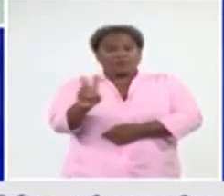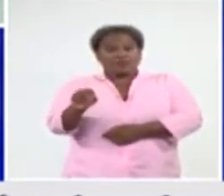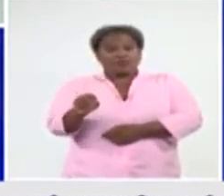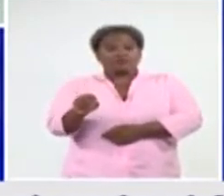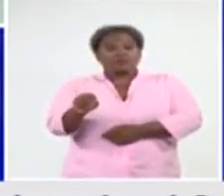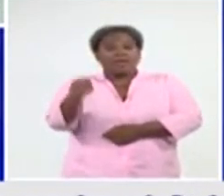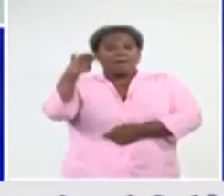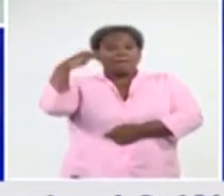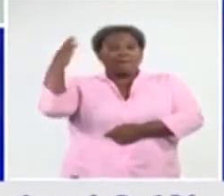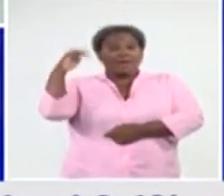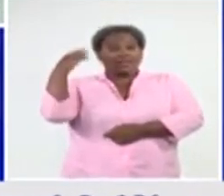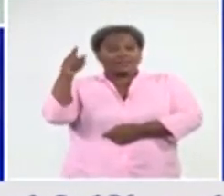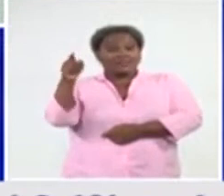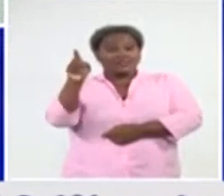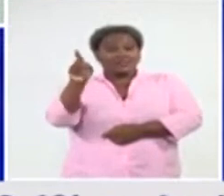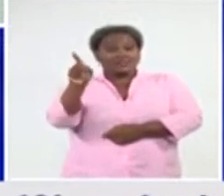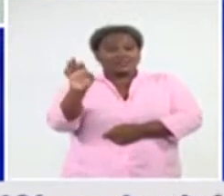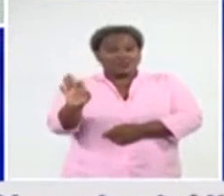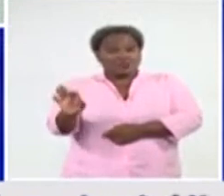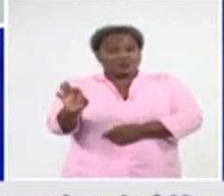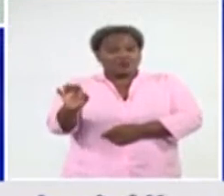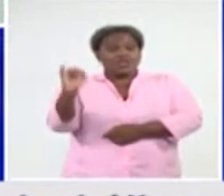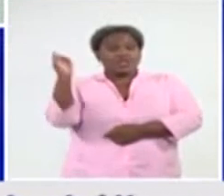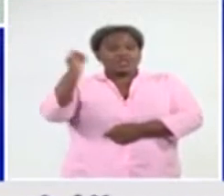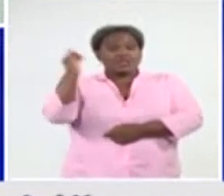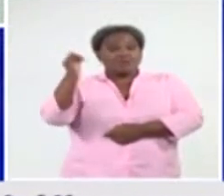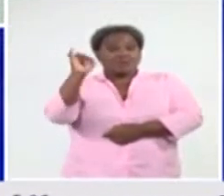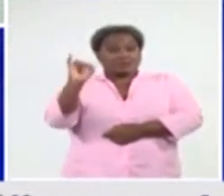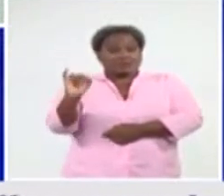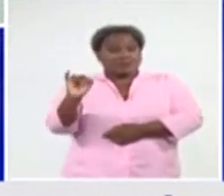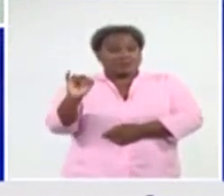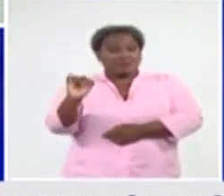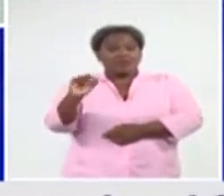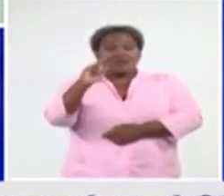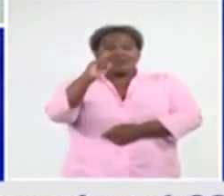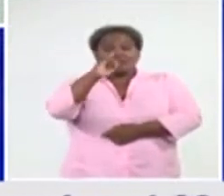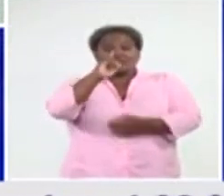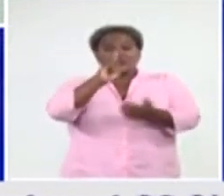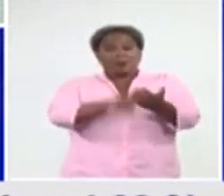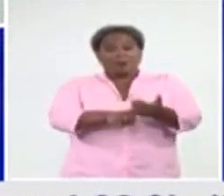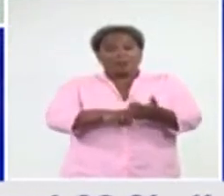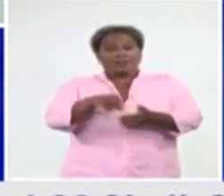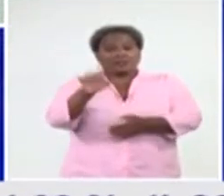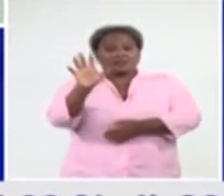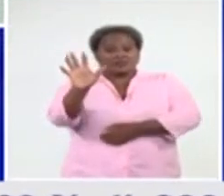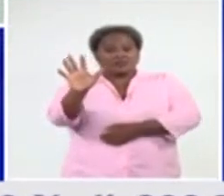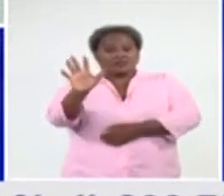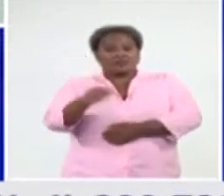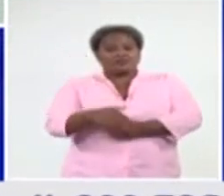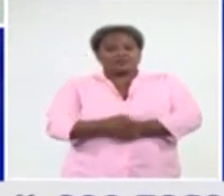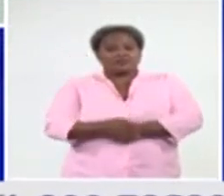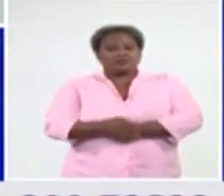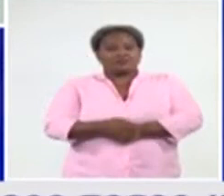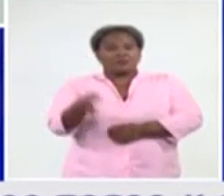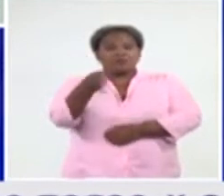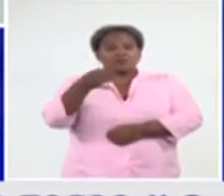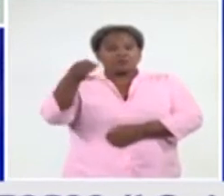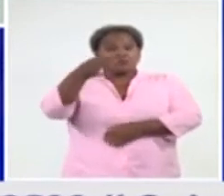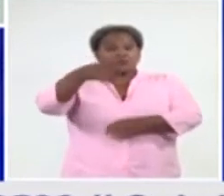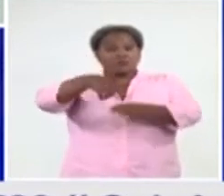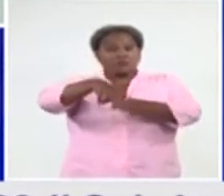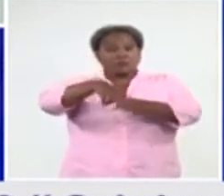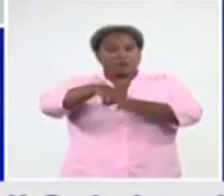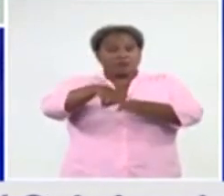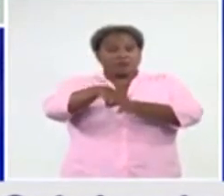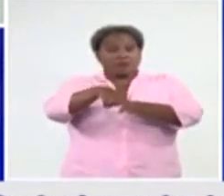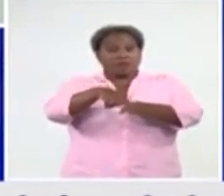y Niceto Pérez 5 casos en el día de ayer. El municipio especial Isla de la Juventud,